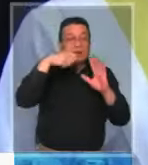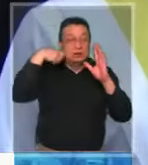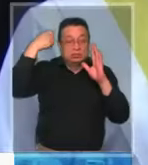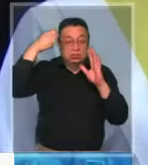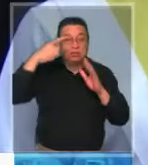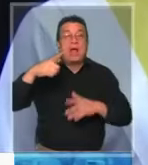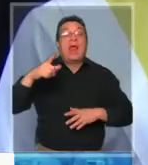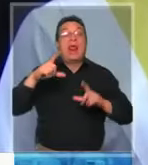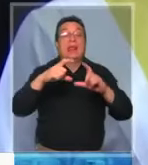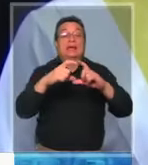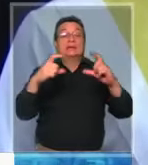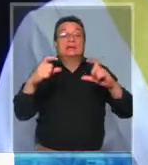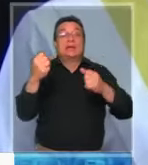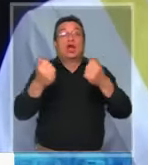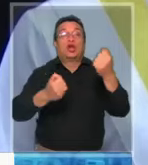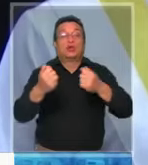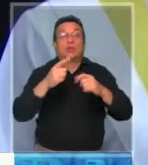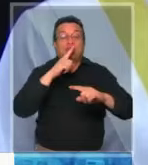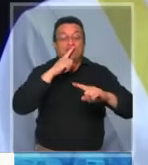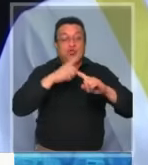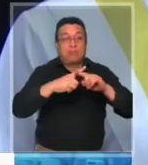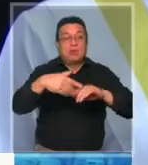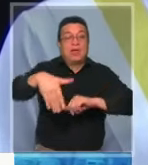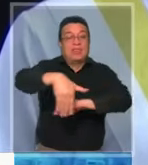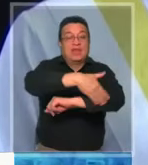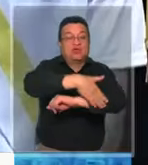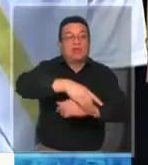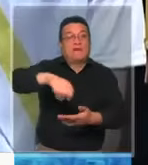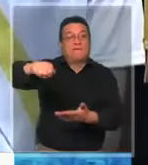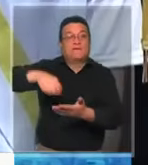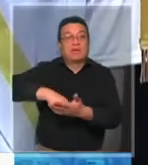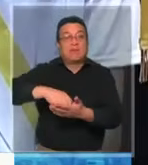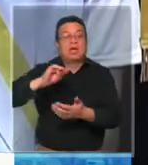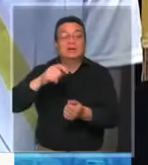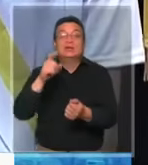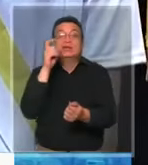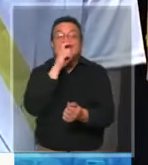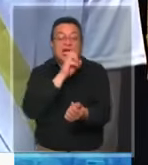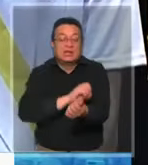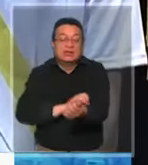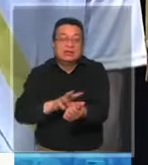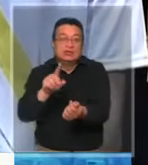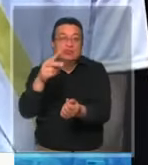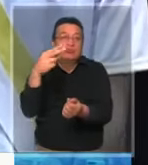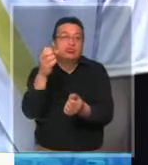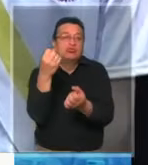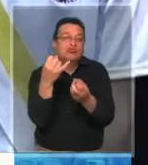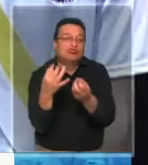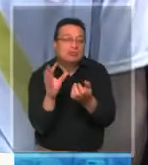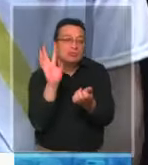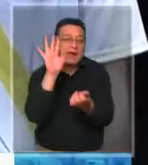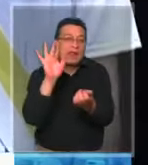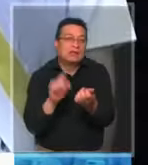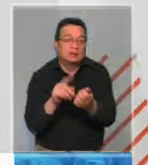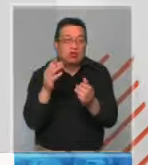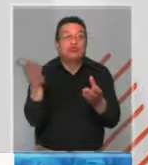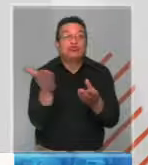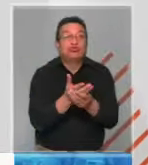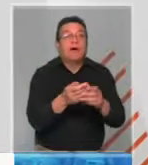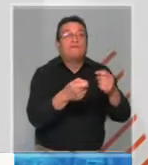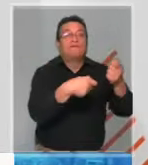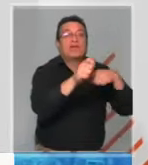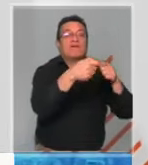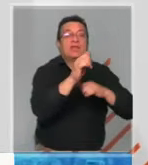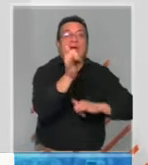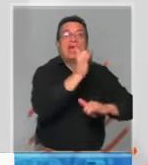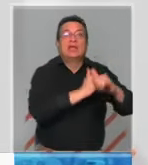licencias de conducir, nombre completo, dirección, firma y hasta el grupo sanguíneo de los usuarios. El archivo fue puesto en venta en